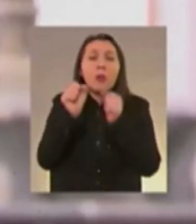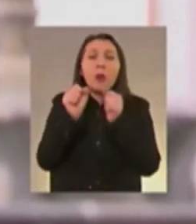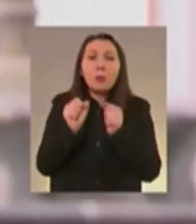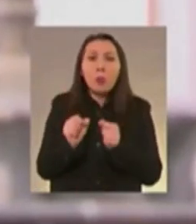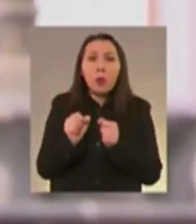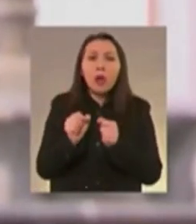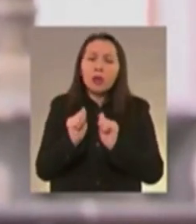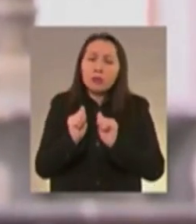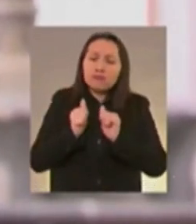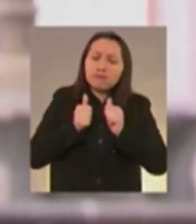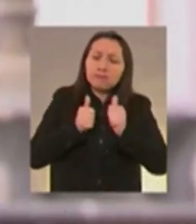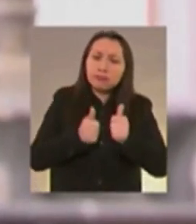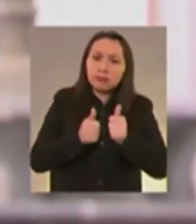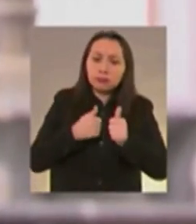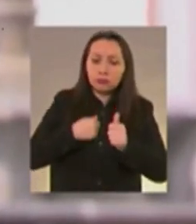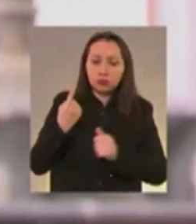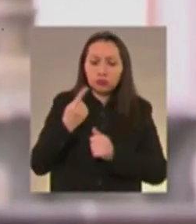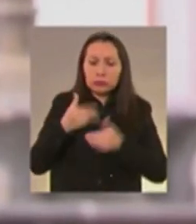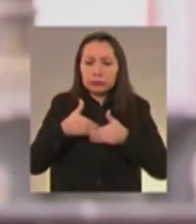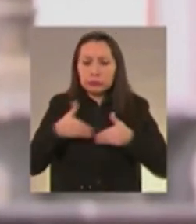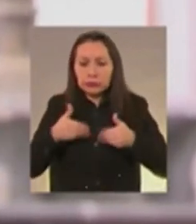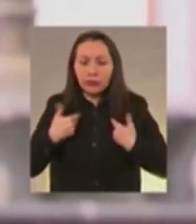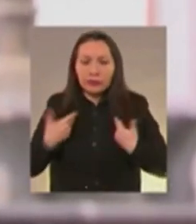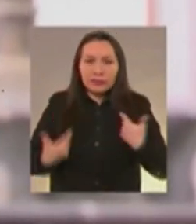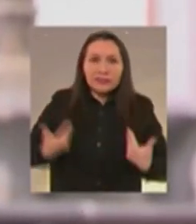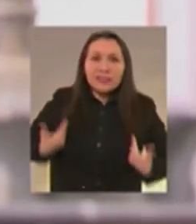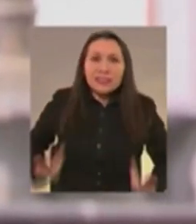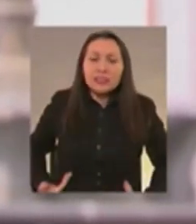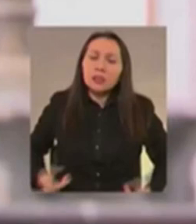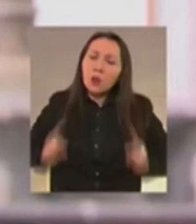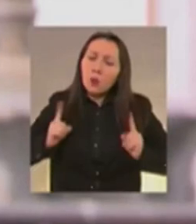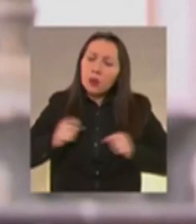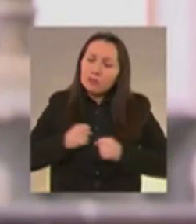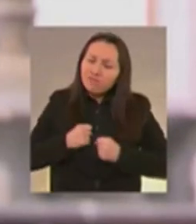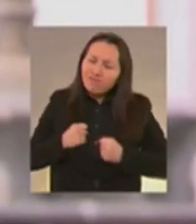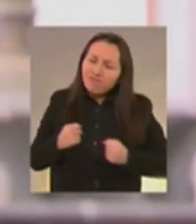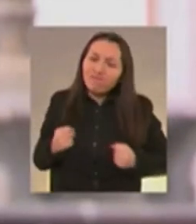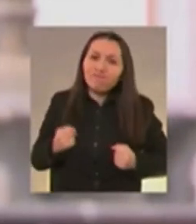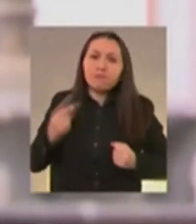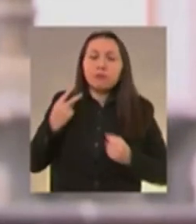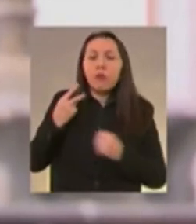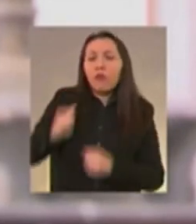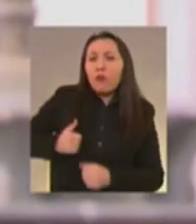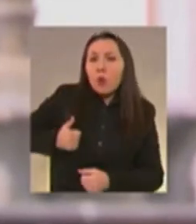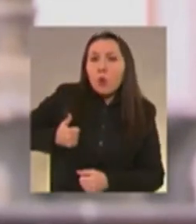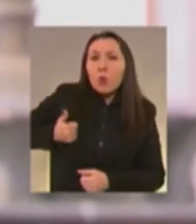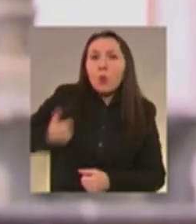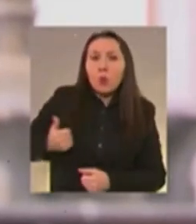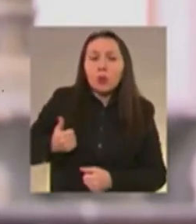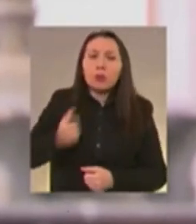la sede del Congreso. Esto es en vivo a esta hora de la mañana. Escuchemos un poquito. Miren, 50 aniversario allá arriba.